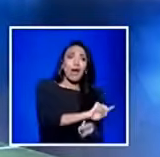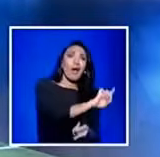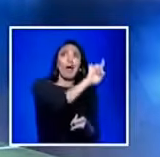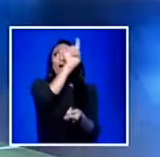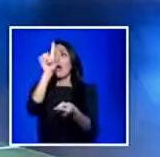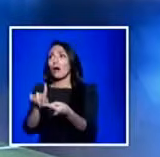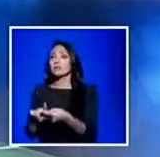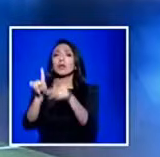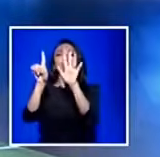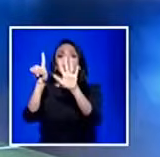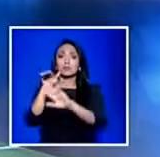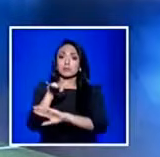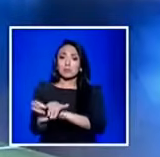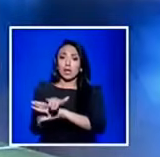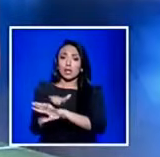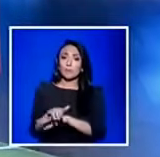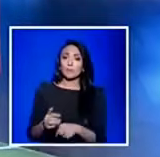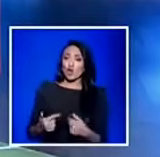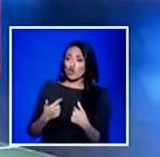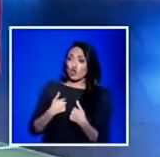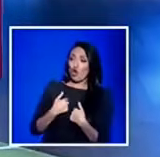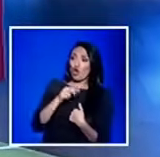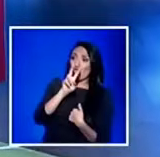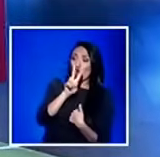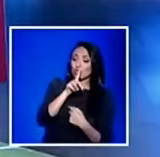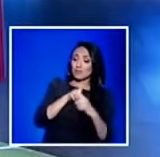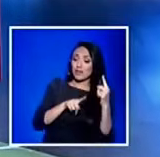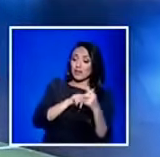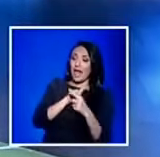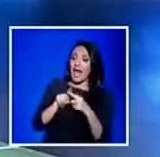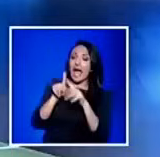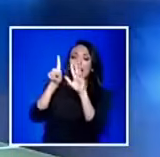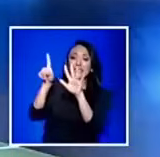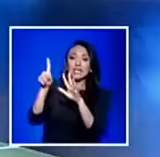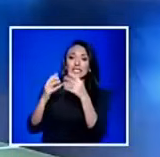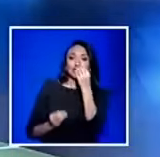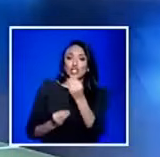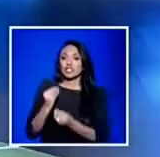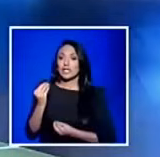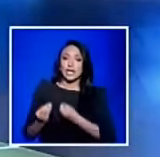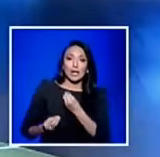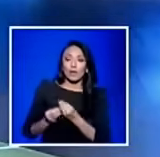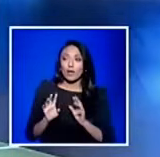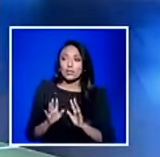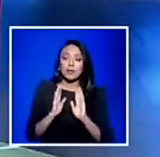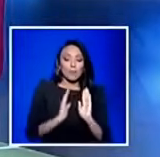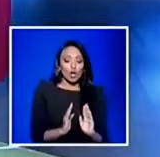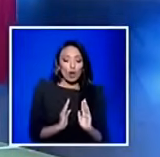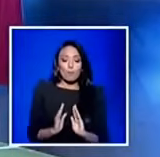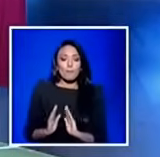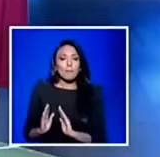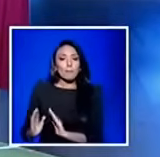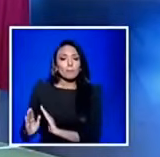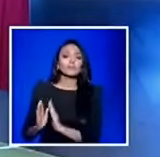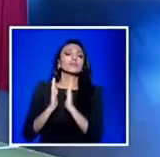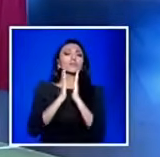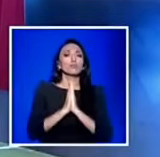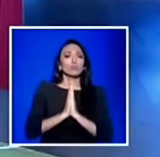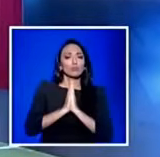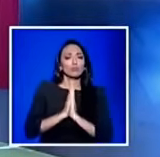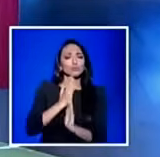las 6:00 p.m. En mi caso yo tengo de 2:30 a 6, voy a ver qué hago, no sé cómo voy a hacer. Pero hay que organizarnos, por favor,